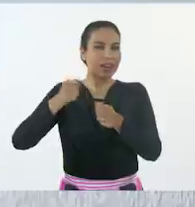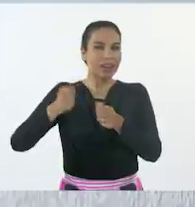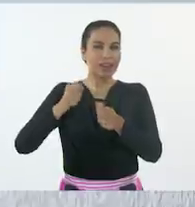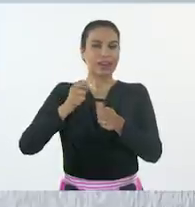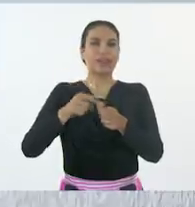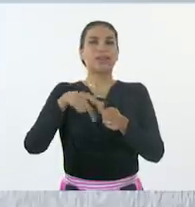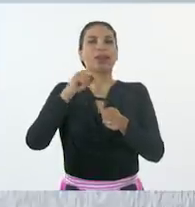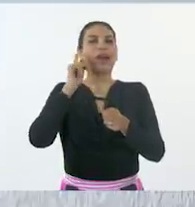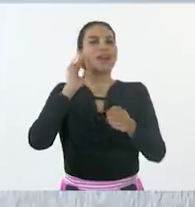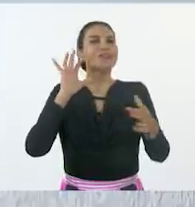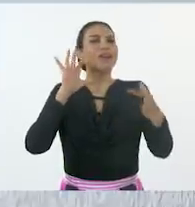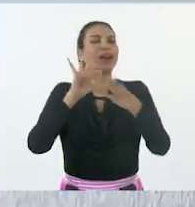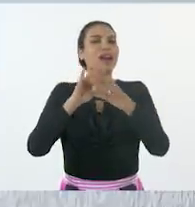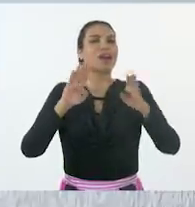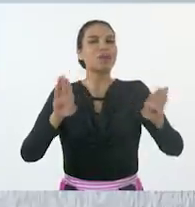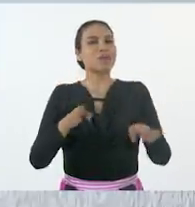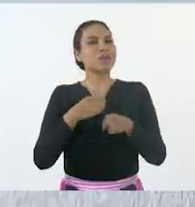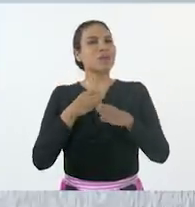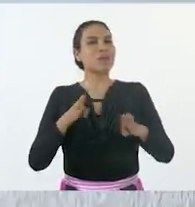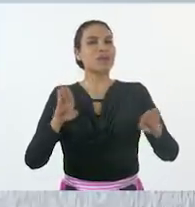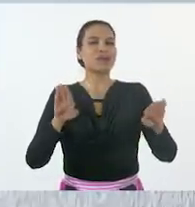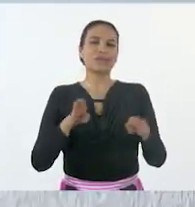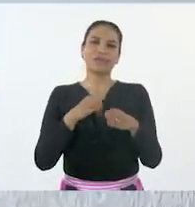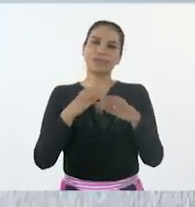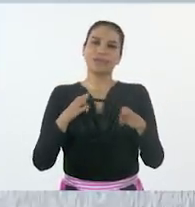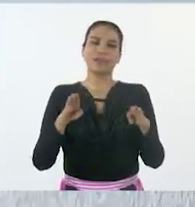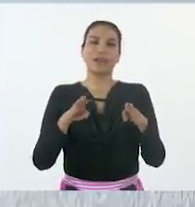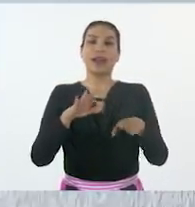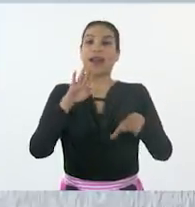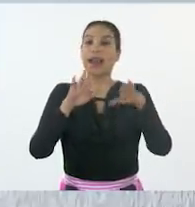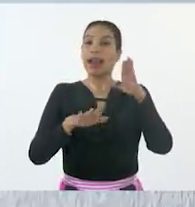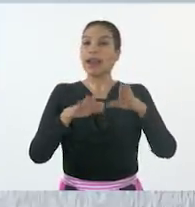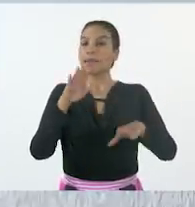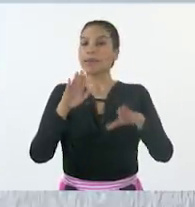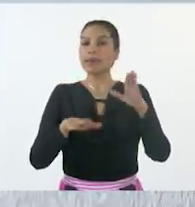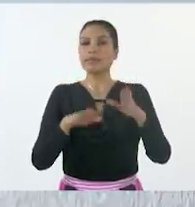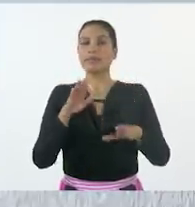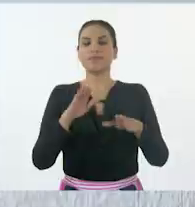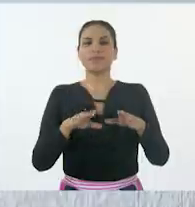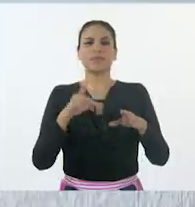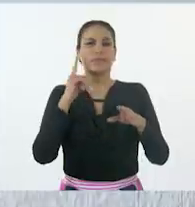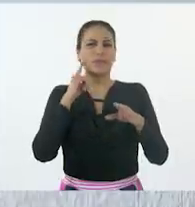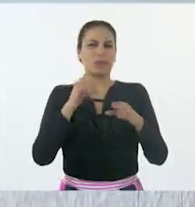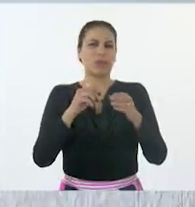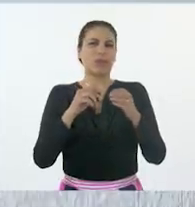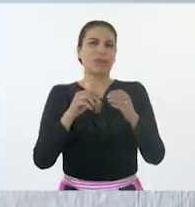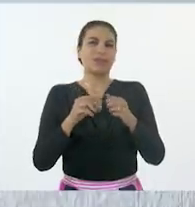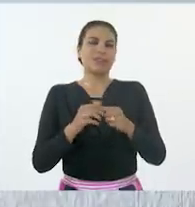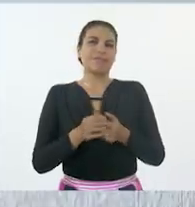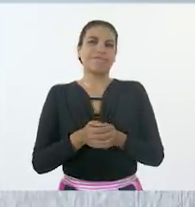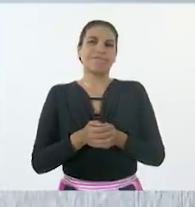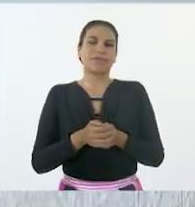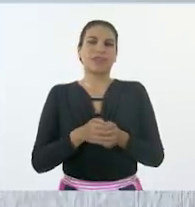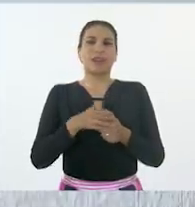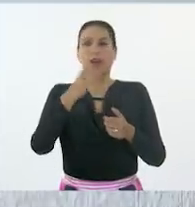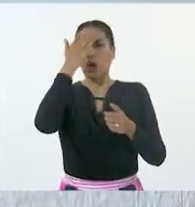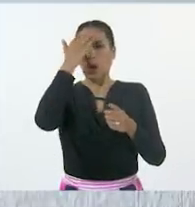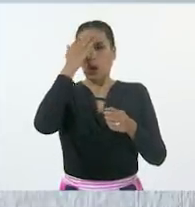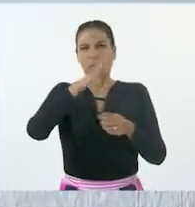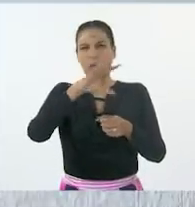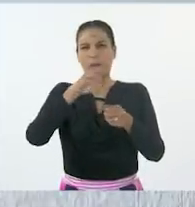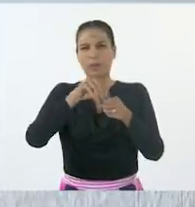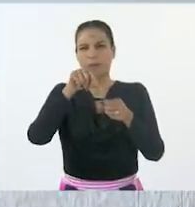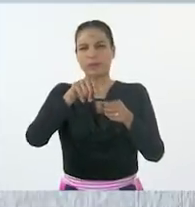papel melódico. A veces con pasajes orquestales bastante, bastante conocidos, que incluso